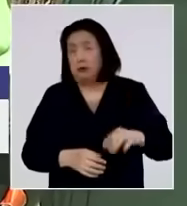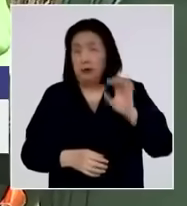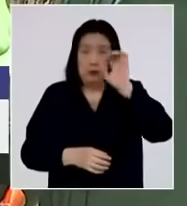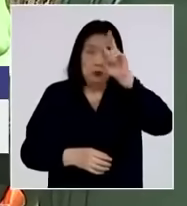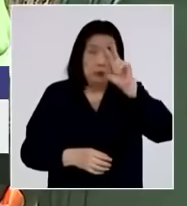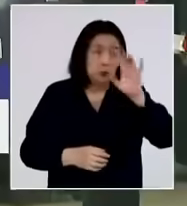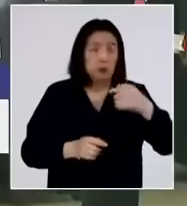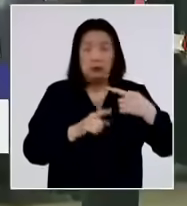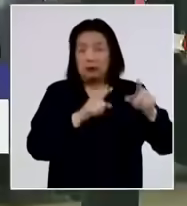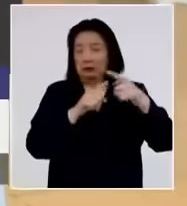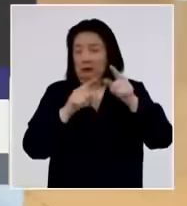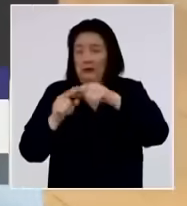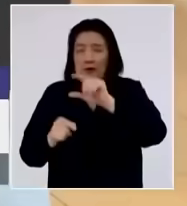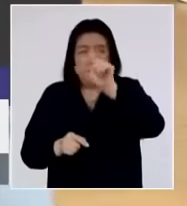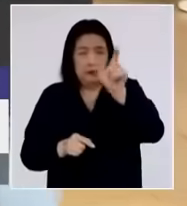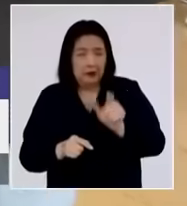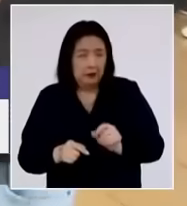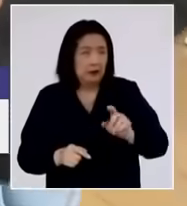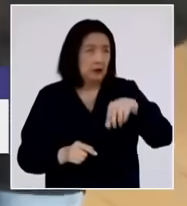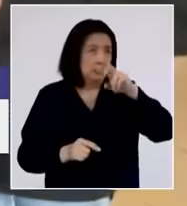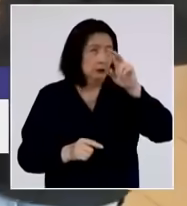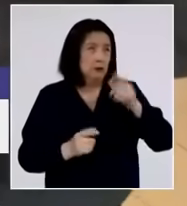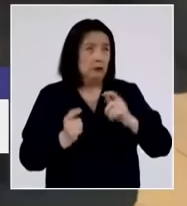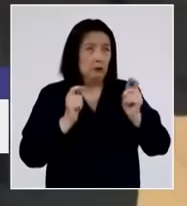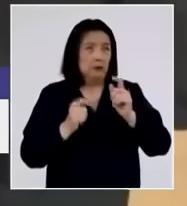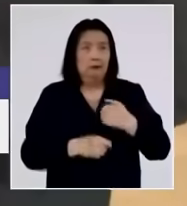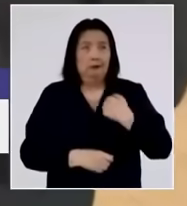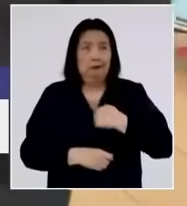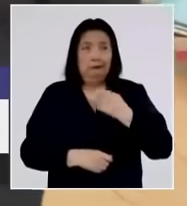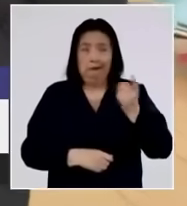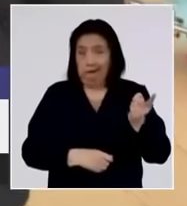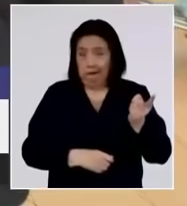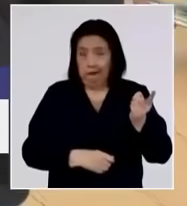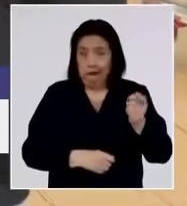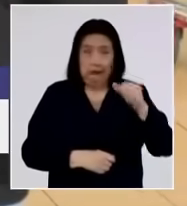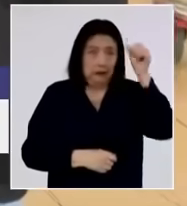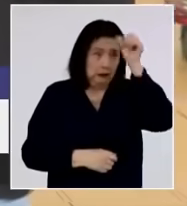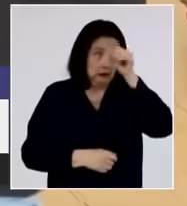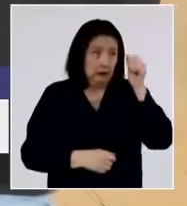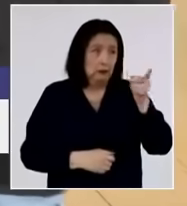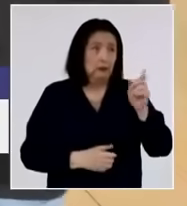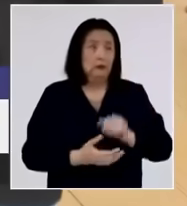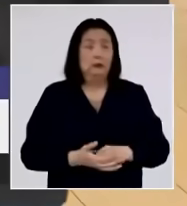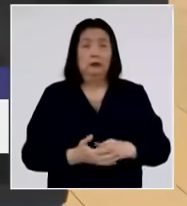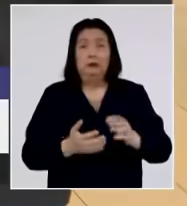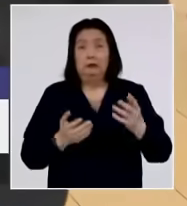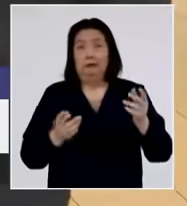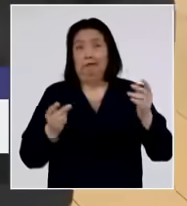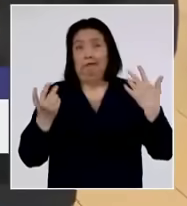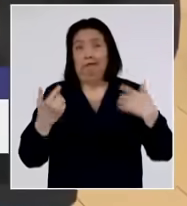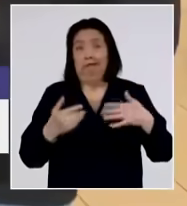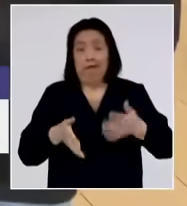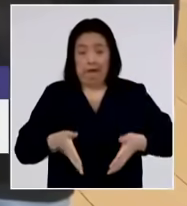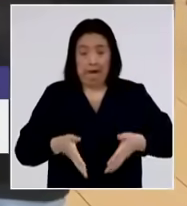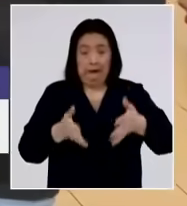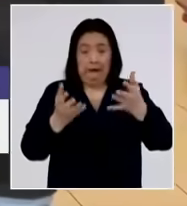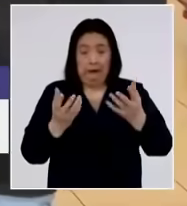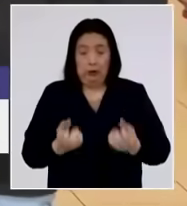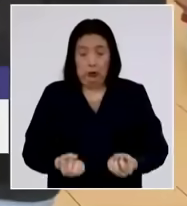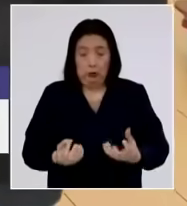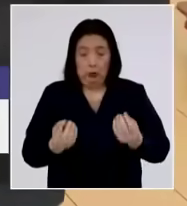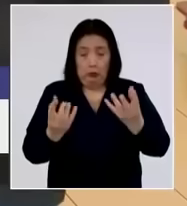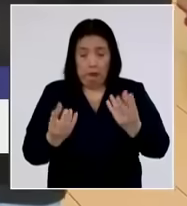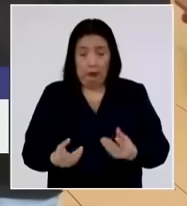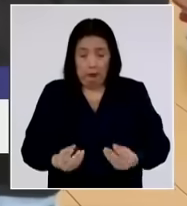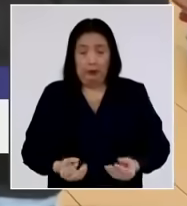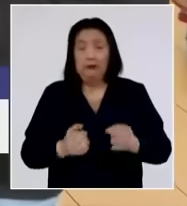recorrer diferentes zonas turísticas de nuestro país. Lamentablemente, el día domingo, luego de ocurrido este accidente, ellos se